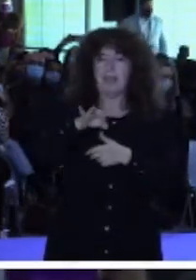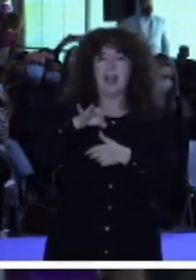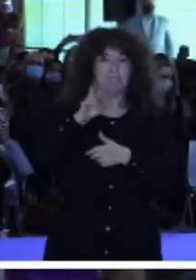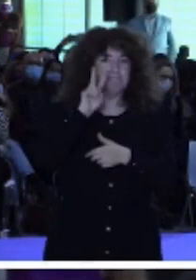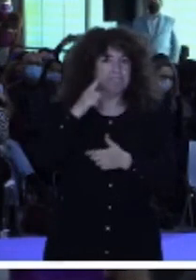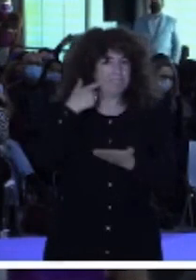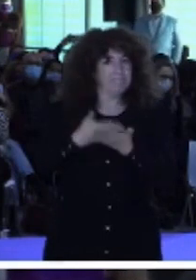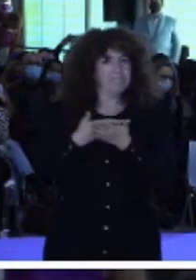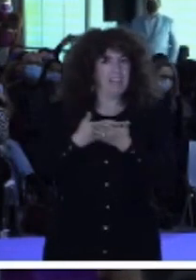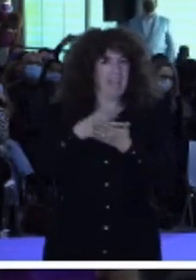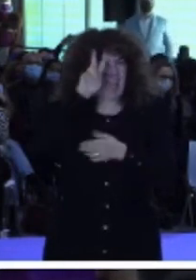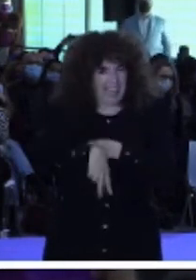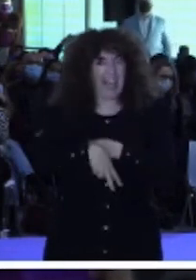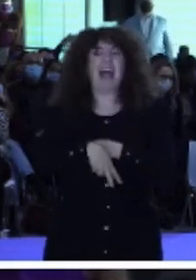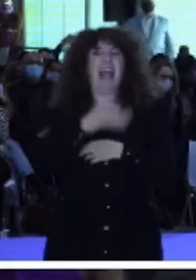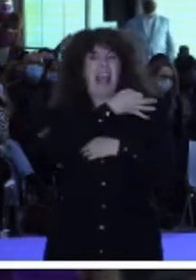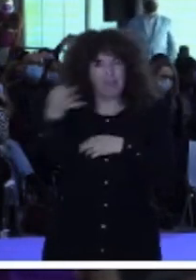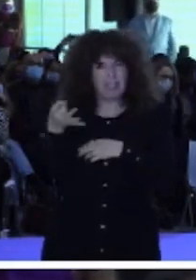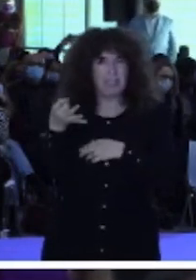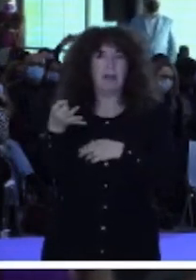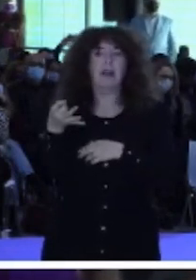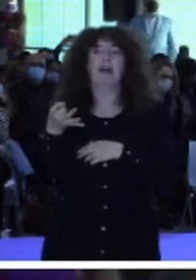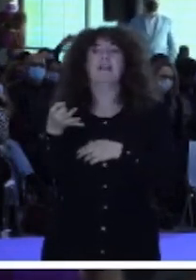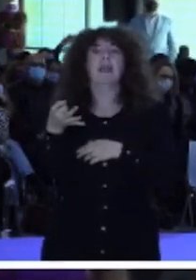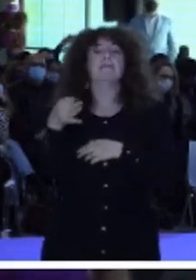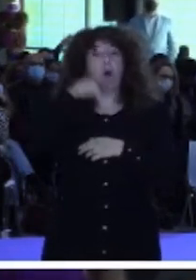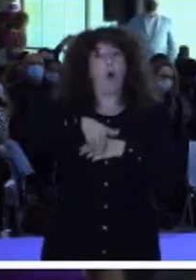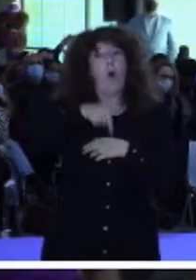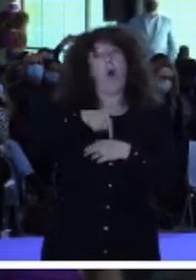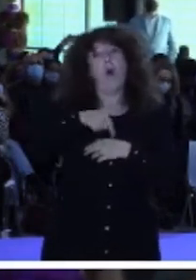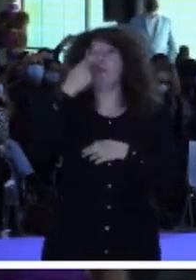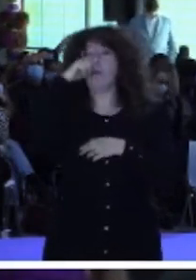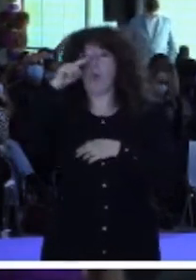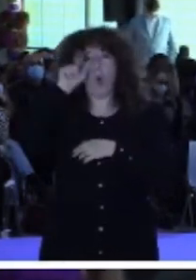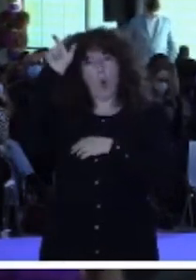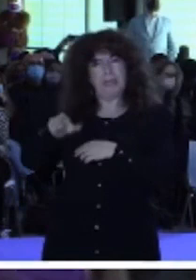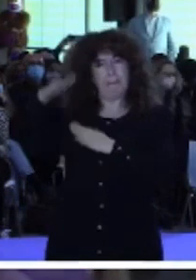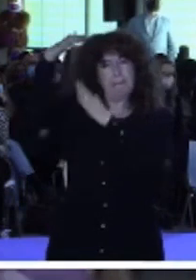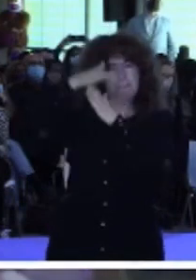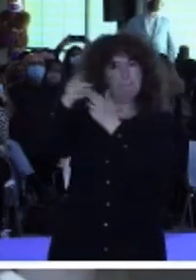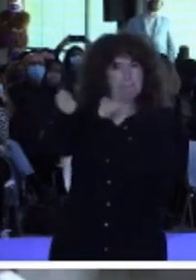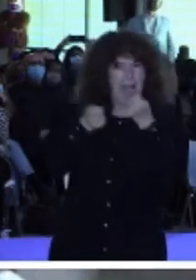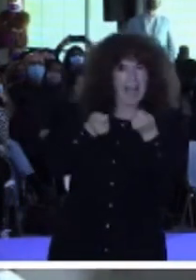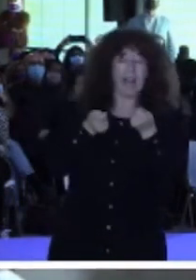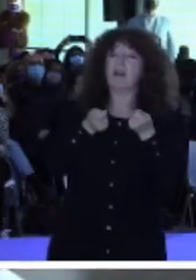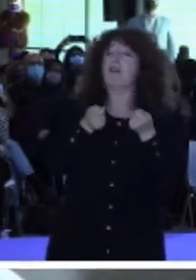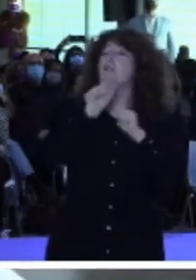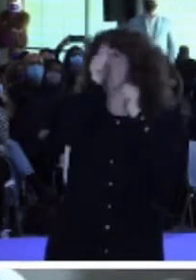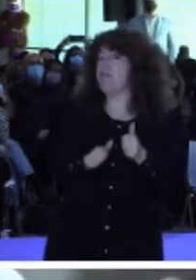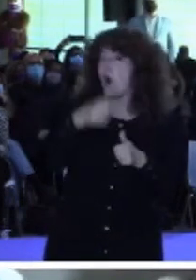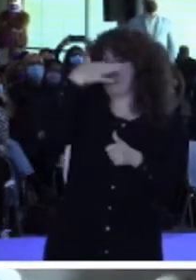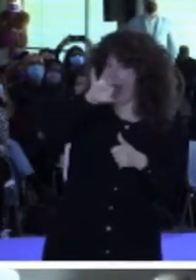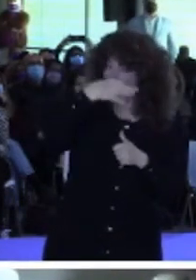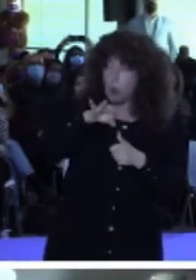real, efectiva, eficaz de pararle hoy los pies a Putin, la única forma eficaz